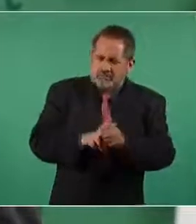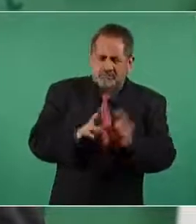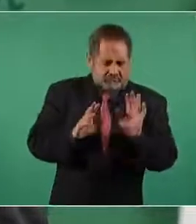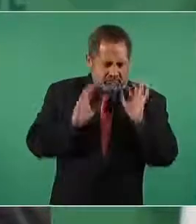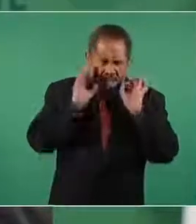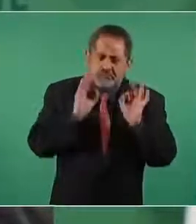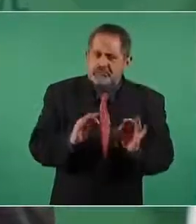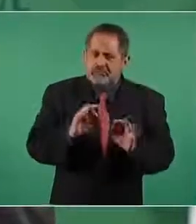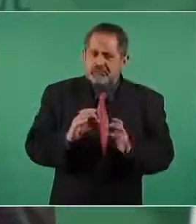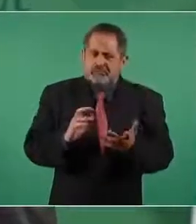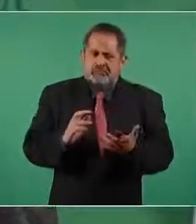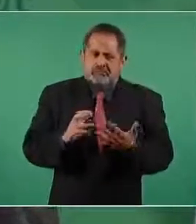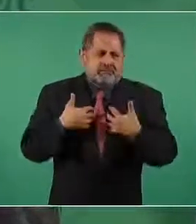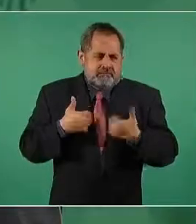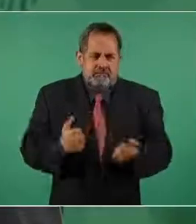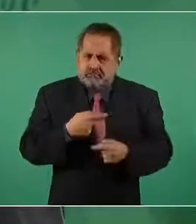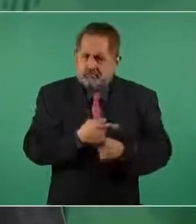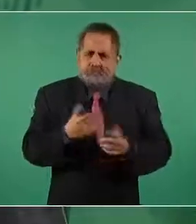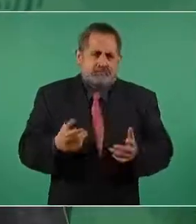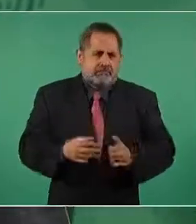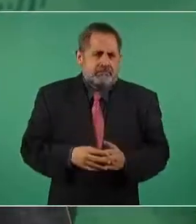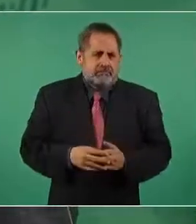razonables